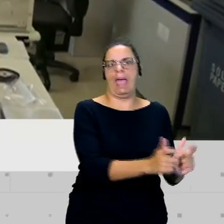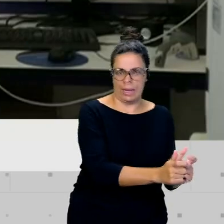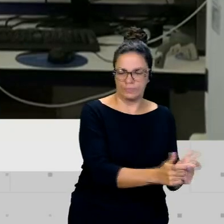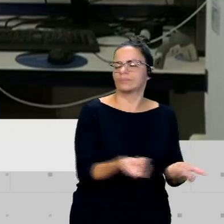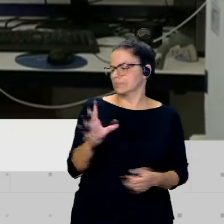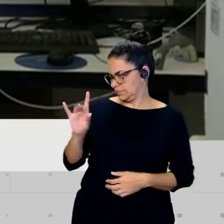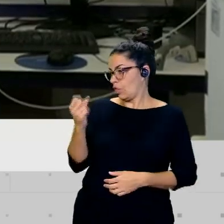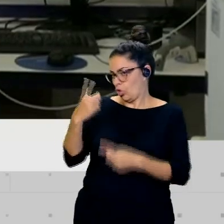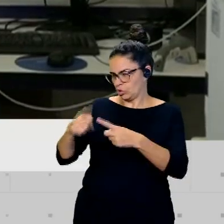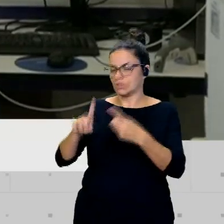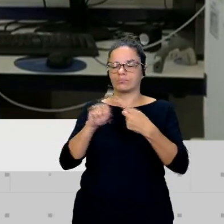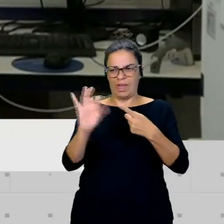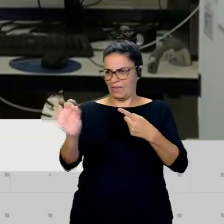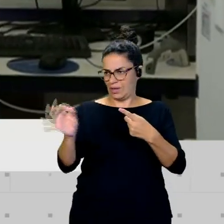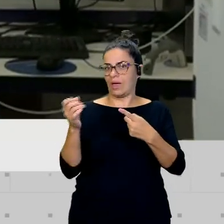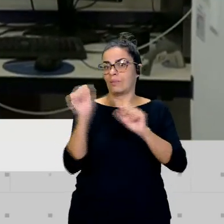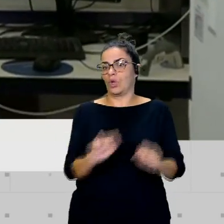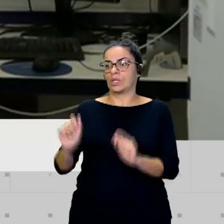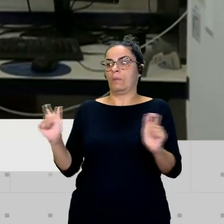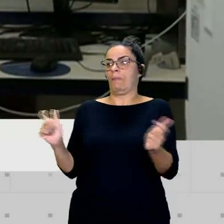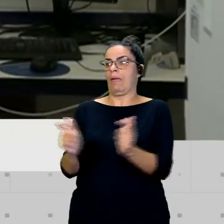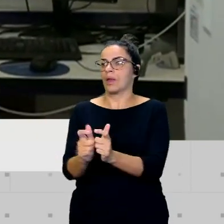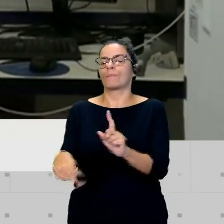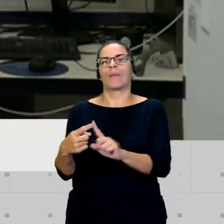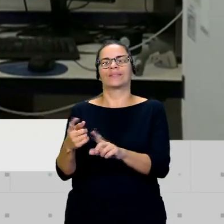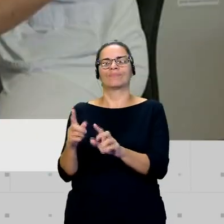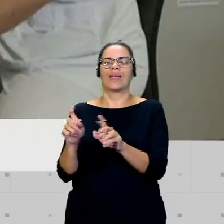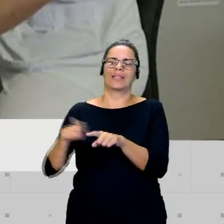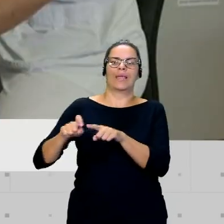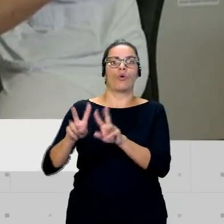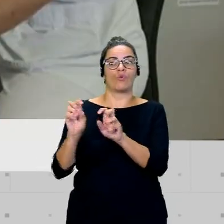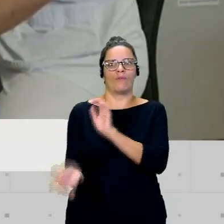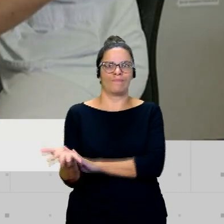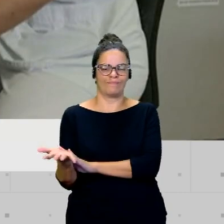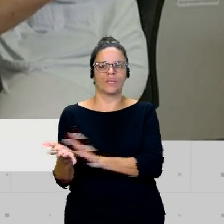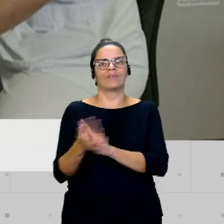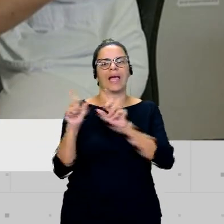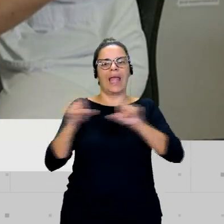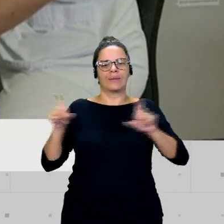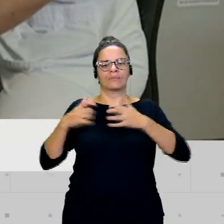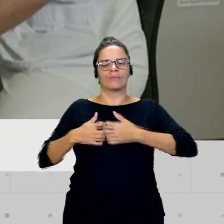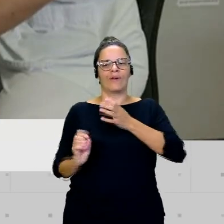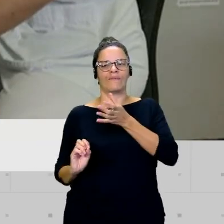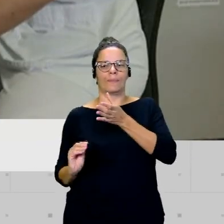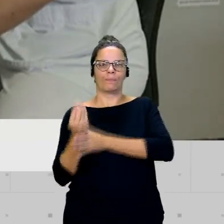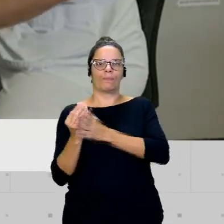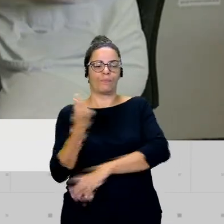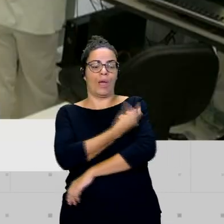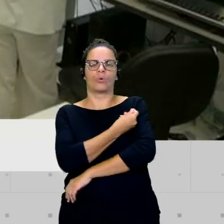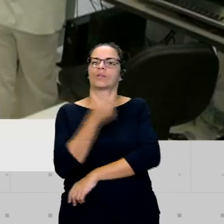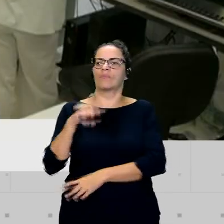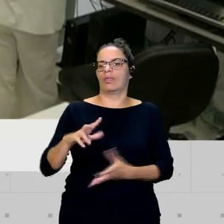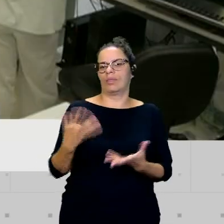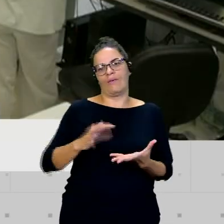correcto, disminuye a lo largo del tiempo, y luego, claro, van apareciendo nuevas variantes. Entonces, las fabricantes de vacunas tienen que ir adaptándose a las nuevas variantes. Hay una cosa que yo